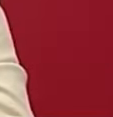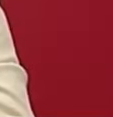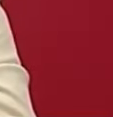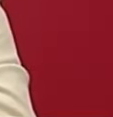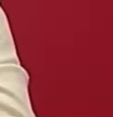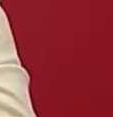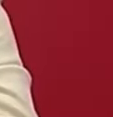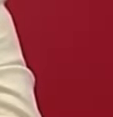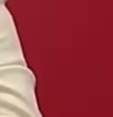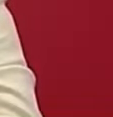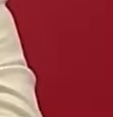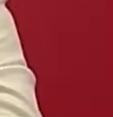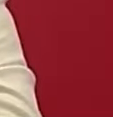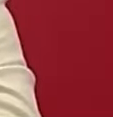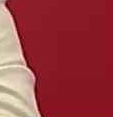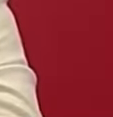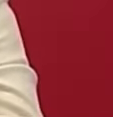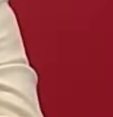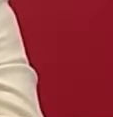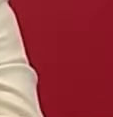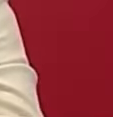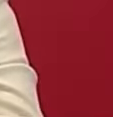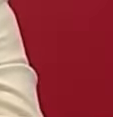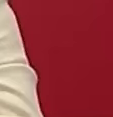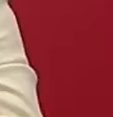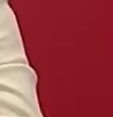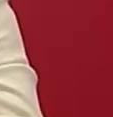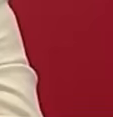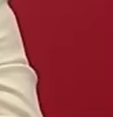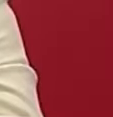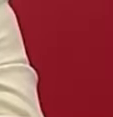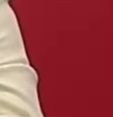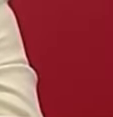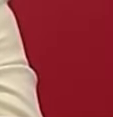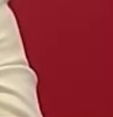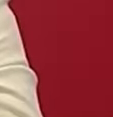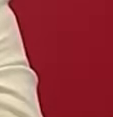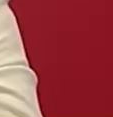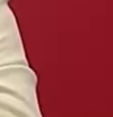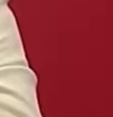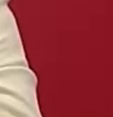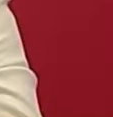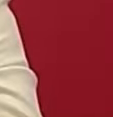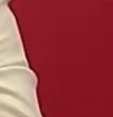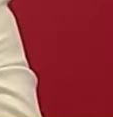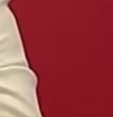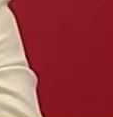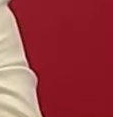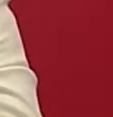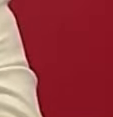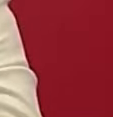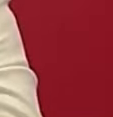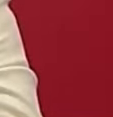a trabajar fuertemente, como lo hicimos estos días, todo el tiempo, para